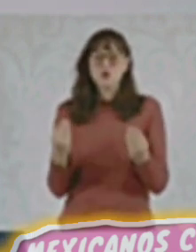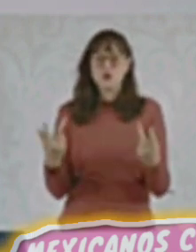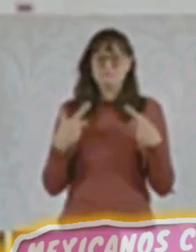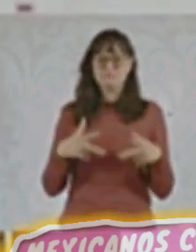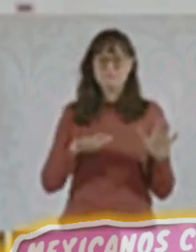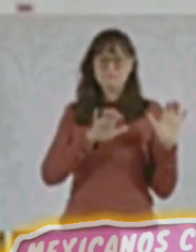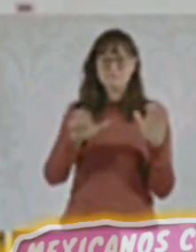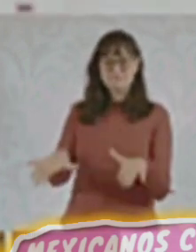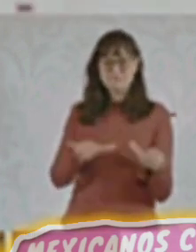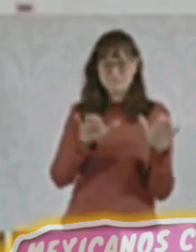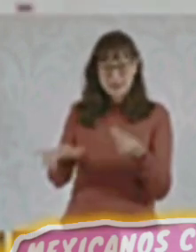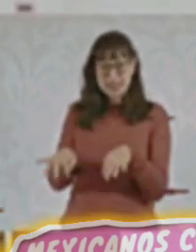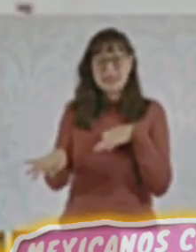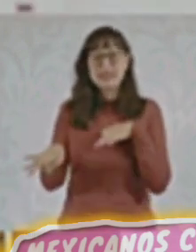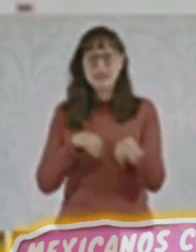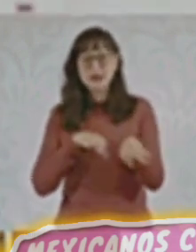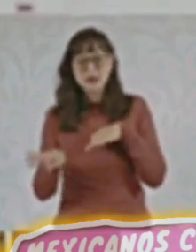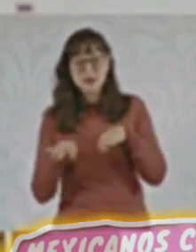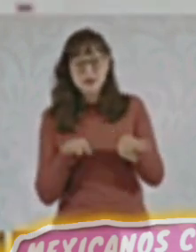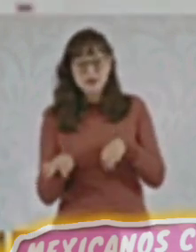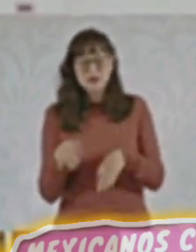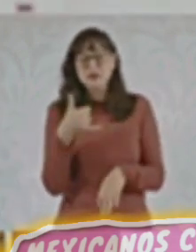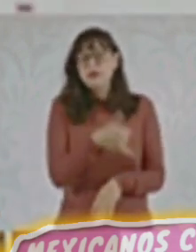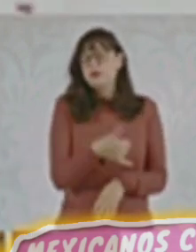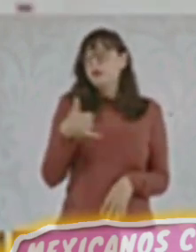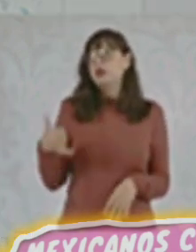Infonavit tienen